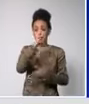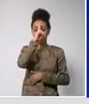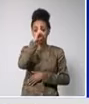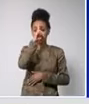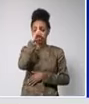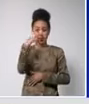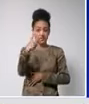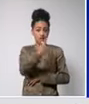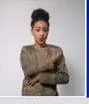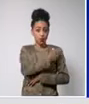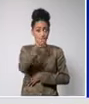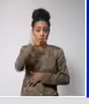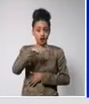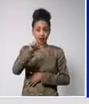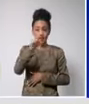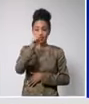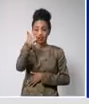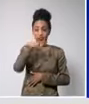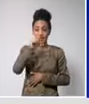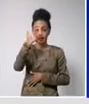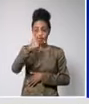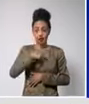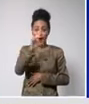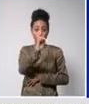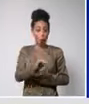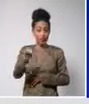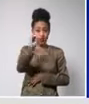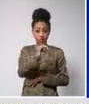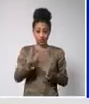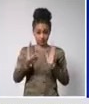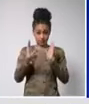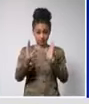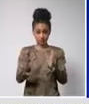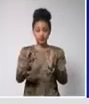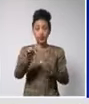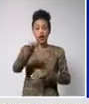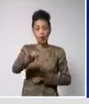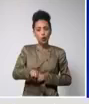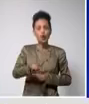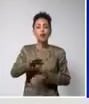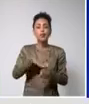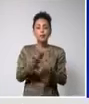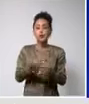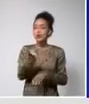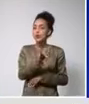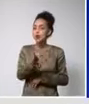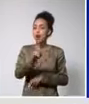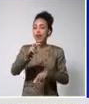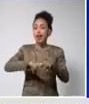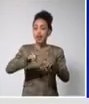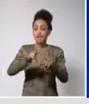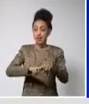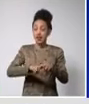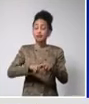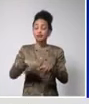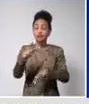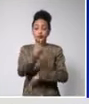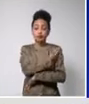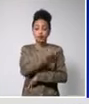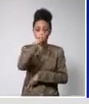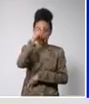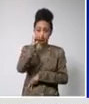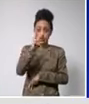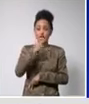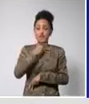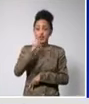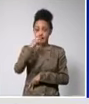en el territorio oriental, ya avanzando en La Habana con Soberana 02, pues